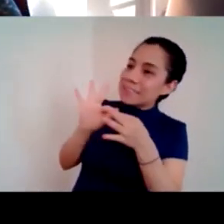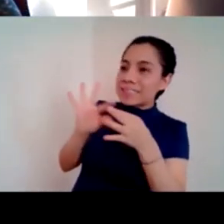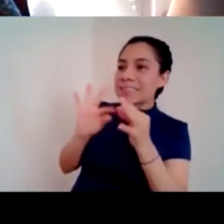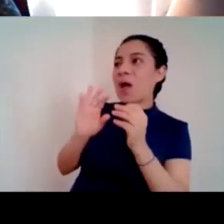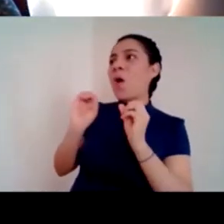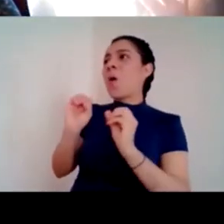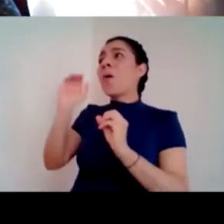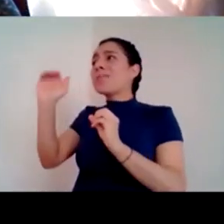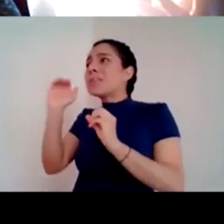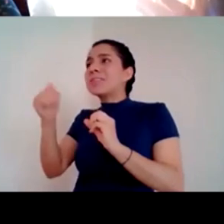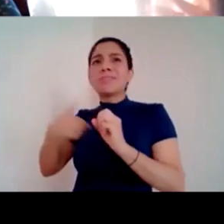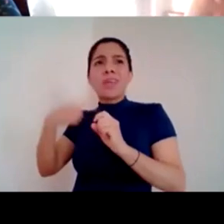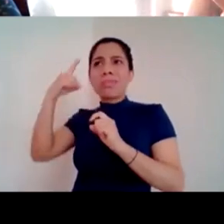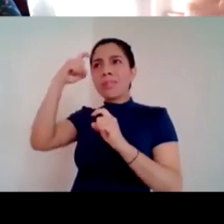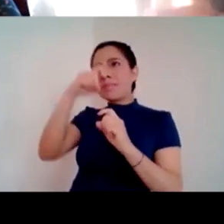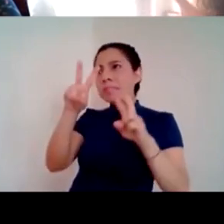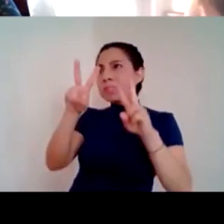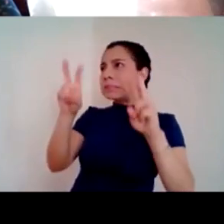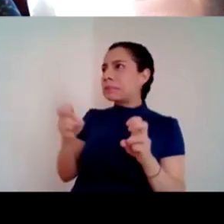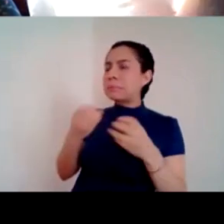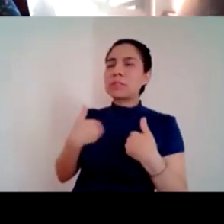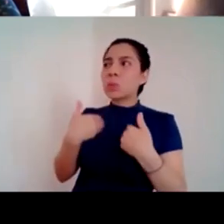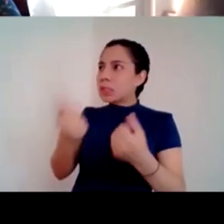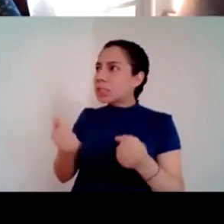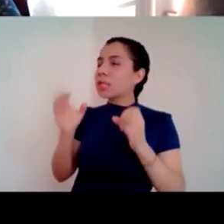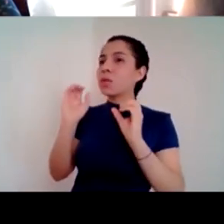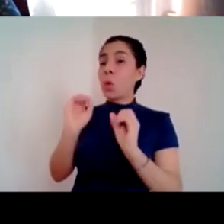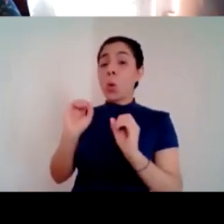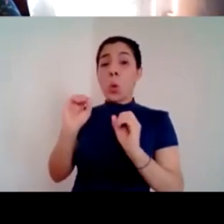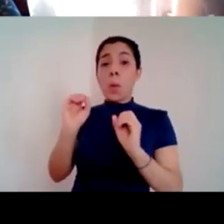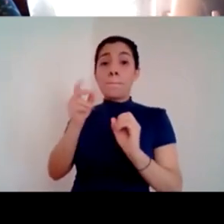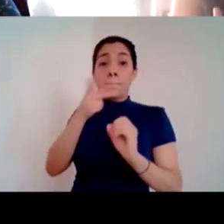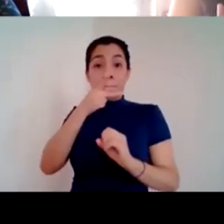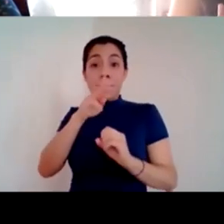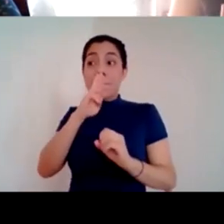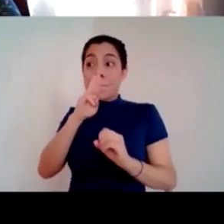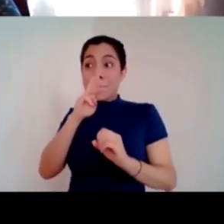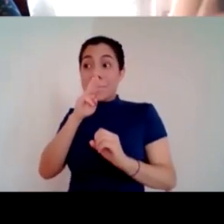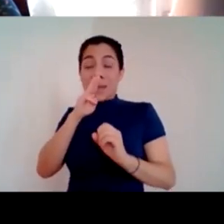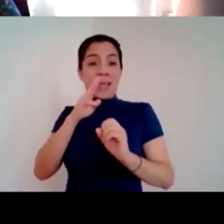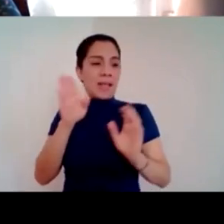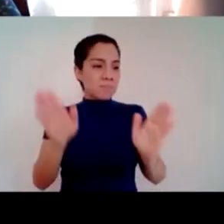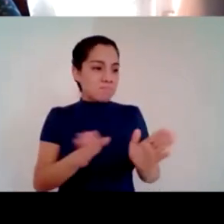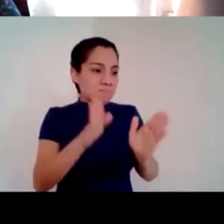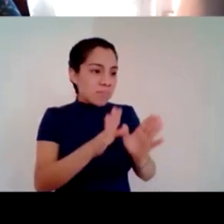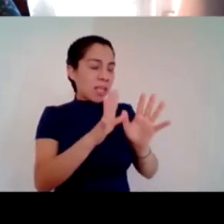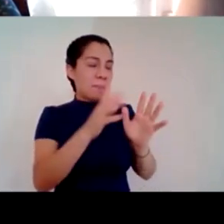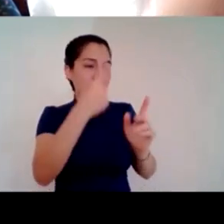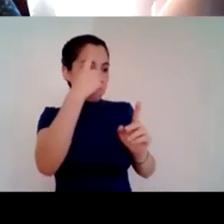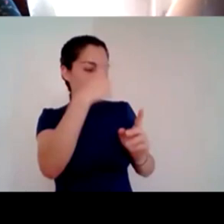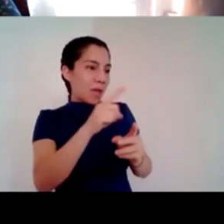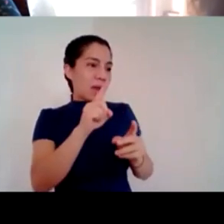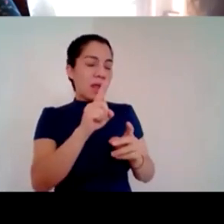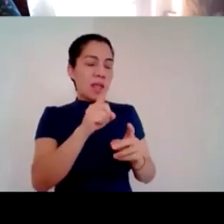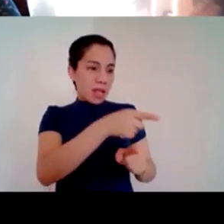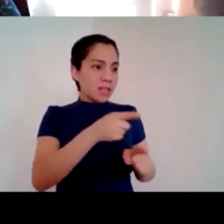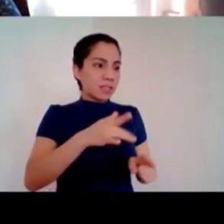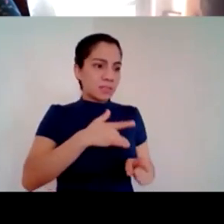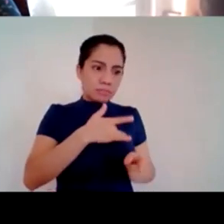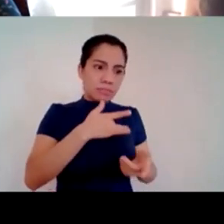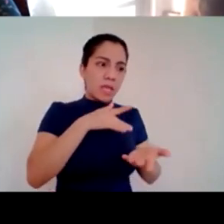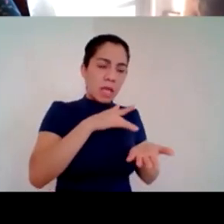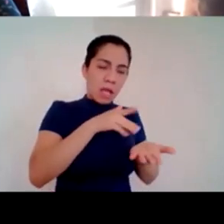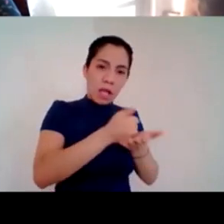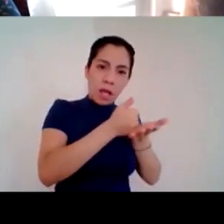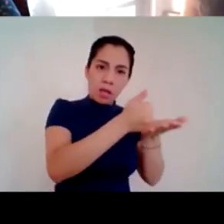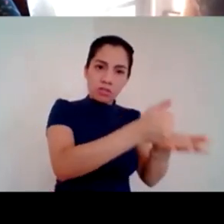tú puedas ser la fuente de información más sana que les pueda llegar y que si no sabes del tema se te ocurra dónde preguntar para tratar de ayudarlos porque tampoco